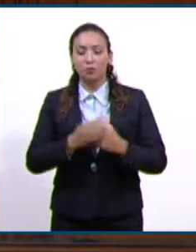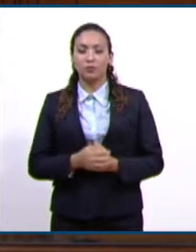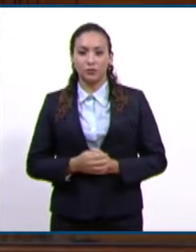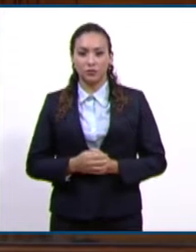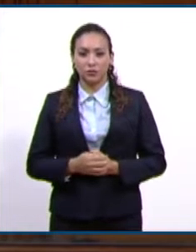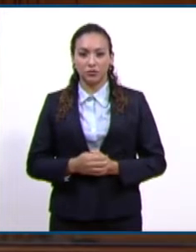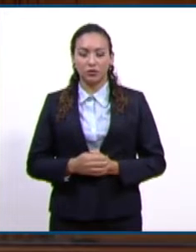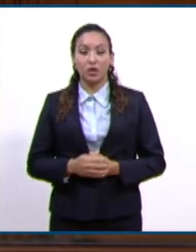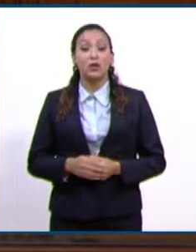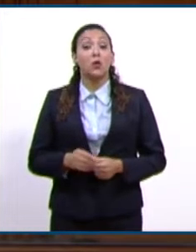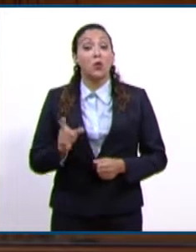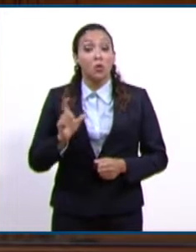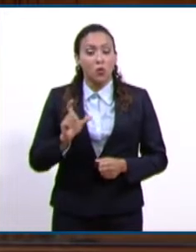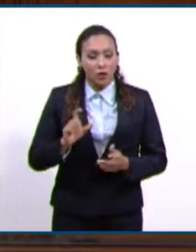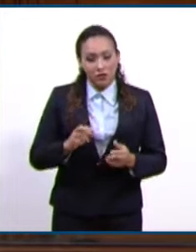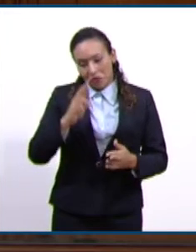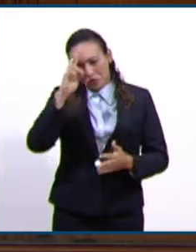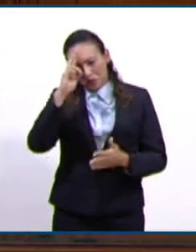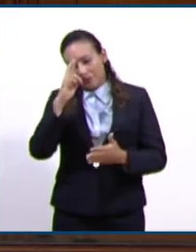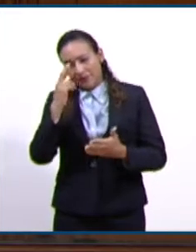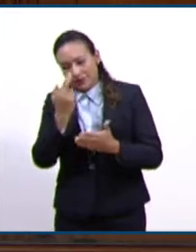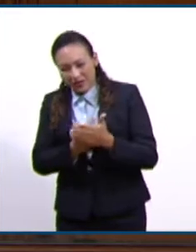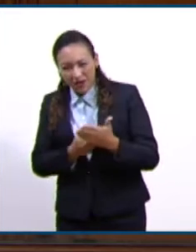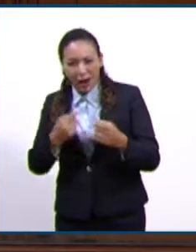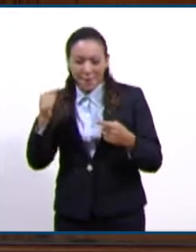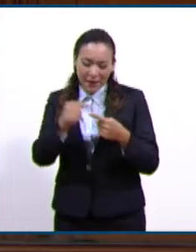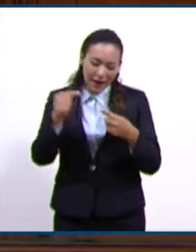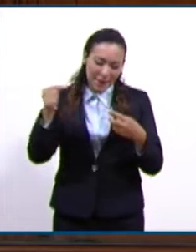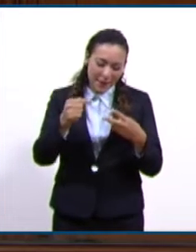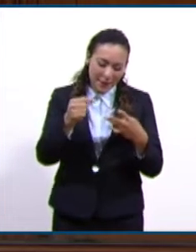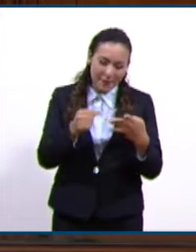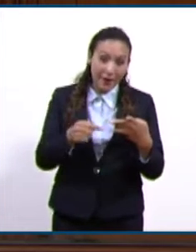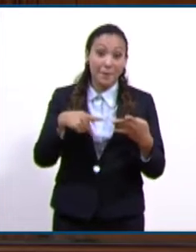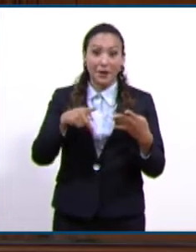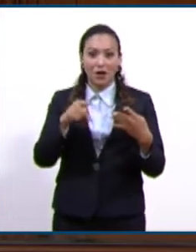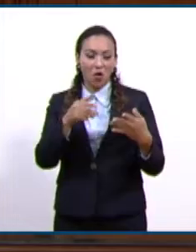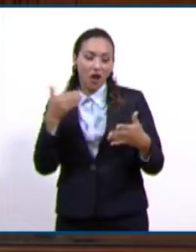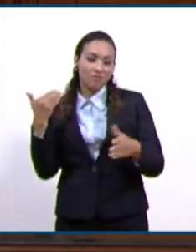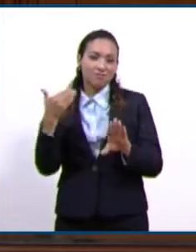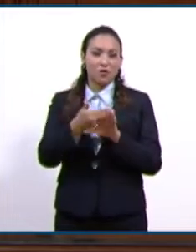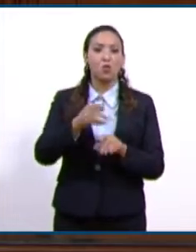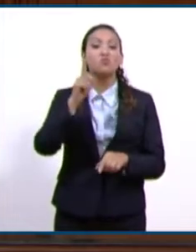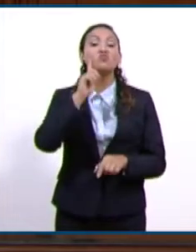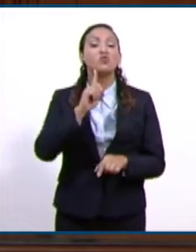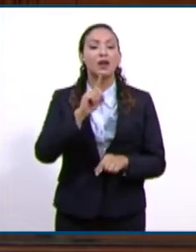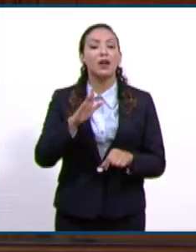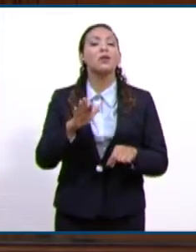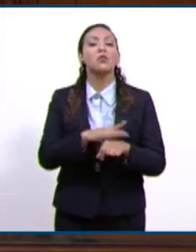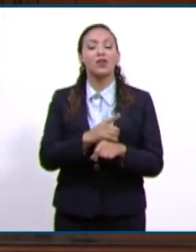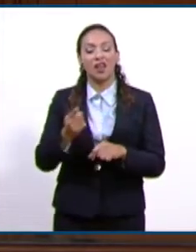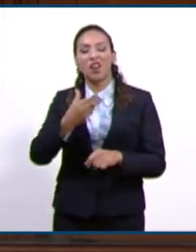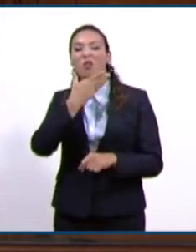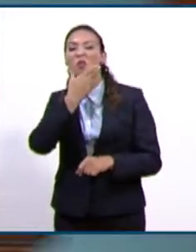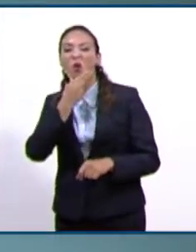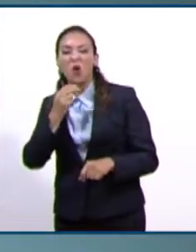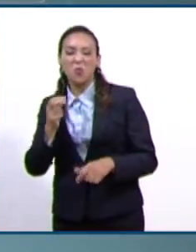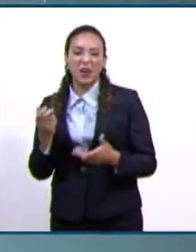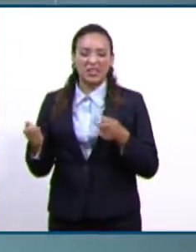violencia motivada por razones de género, es decir, por prejuicios machistas.